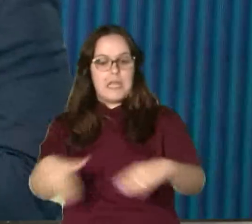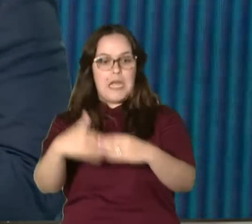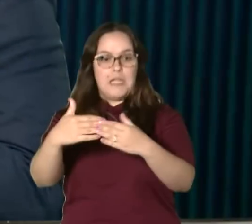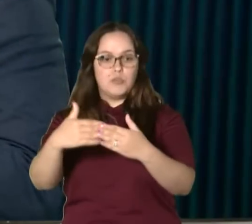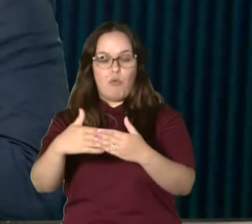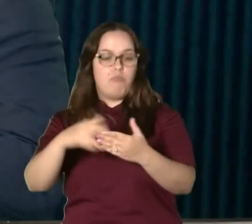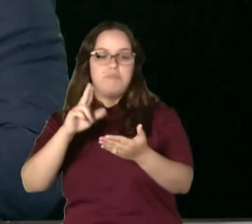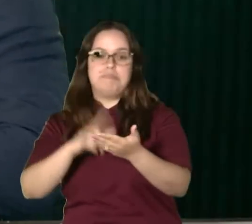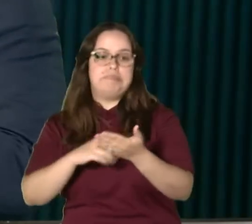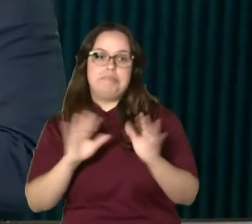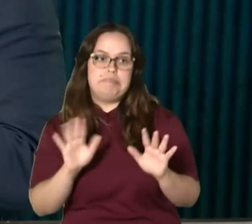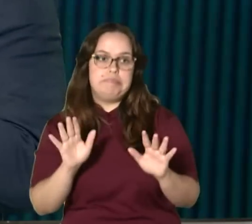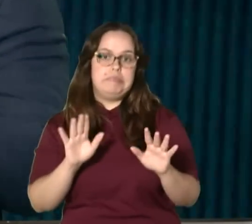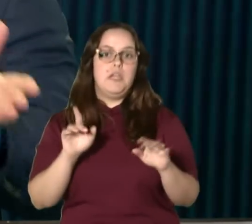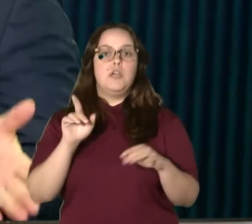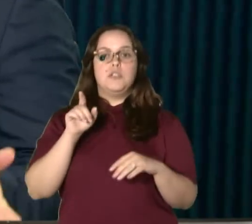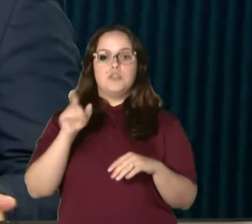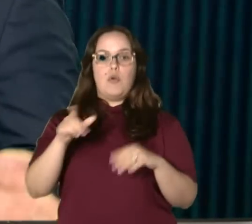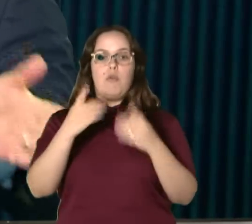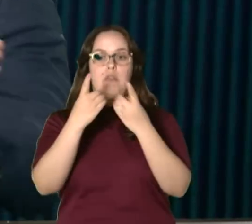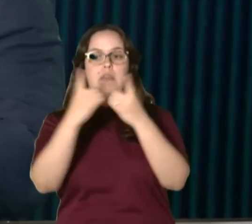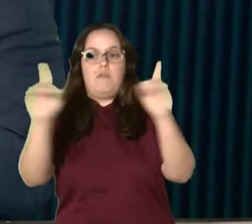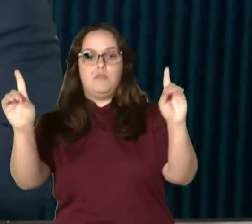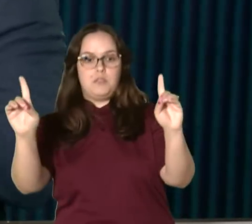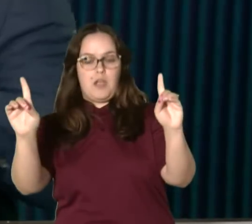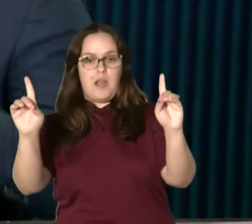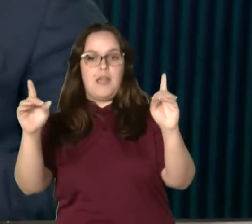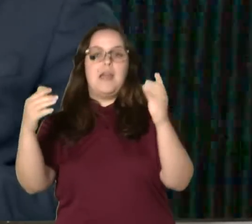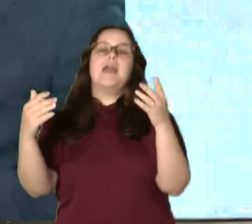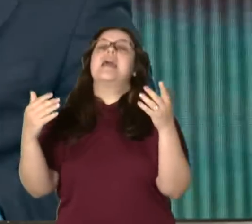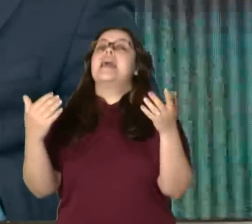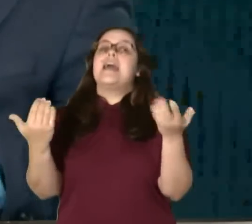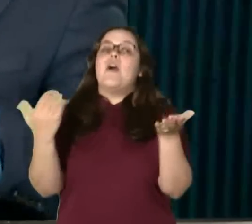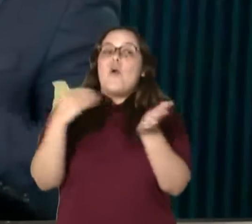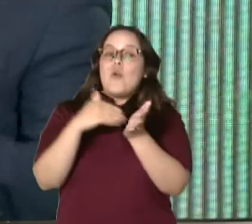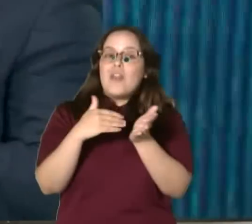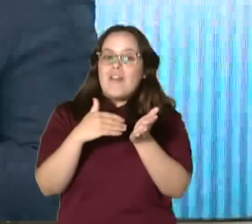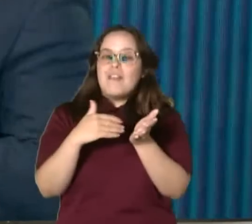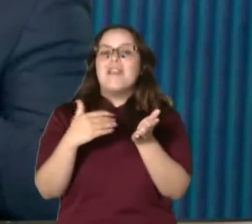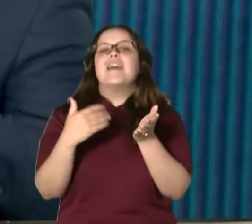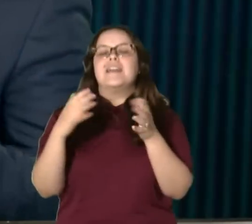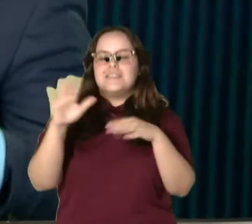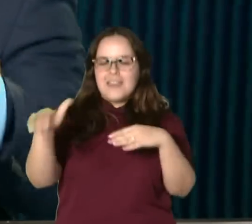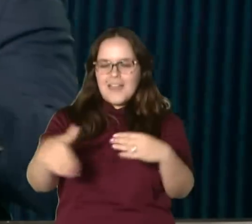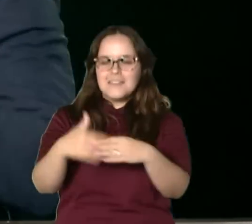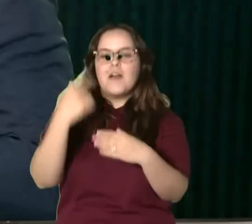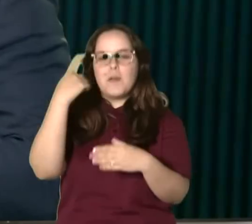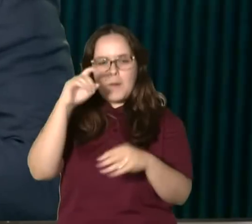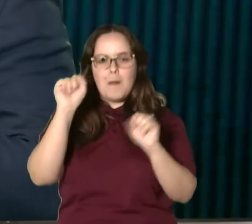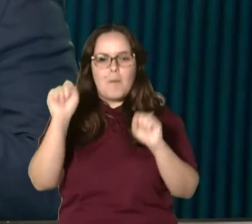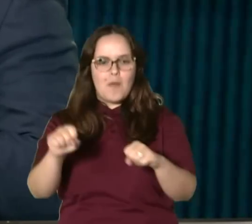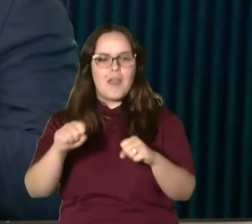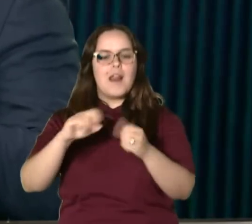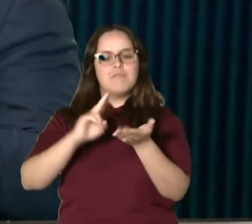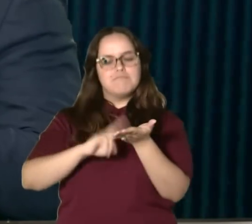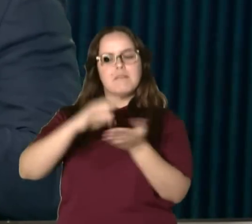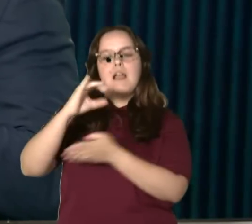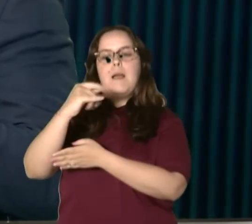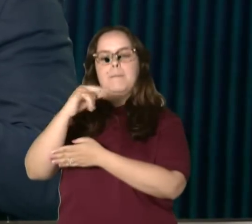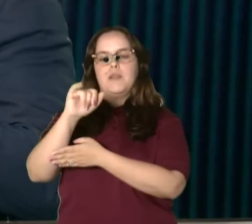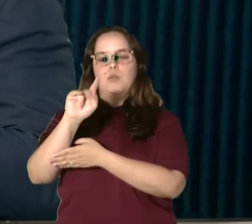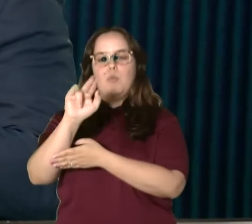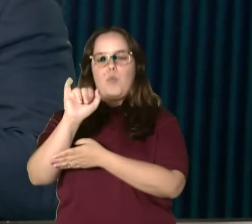una situación de alimentos se se divorciaron se casaron de nuevo bajo capitulaciones ahora no del 2013 en adelante las